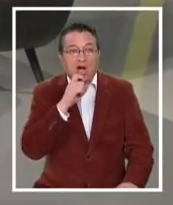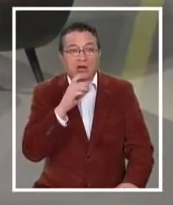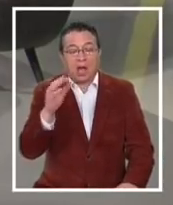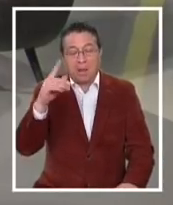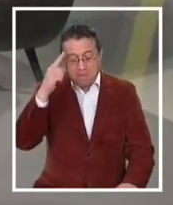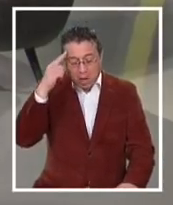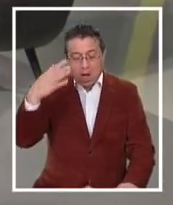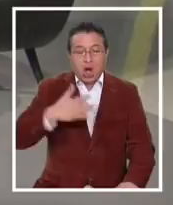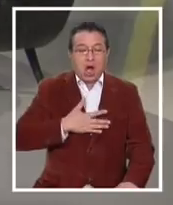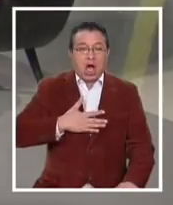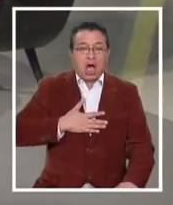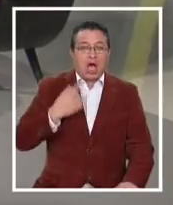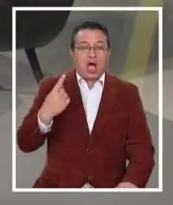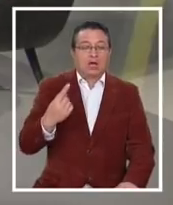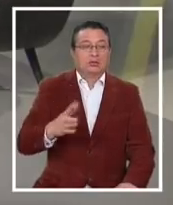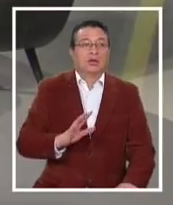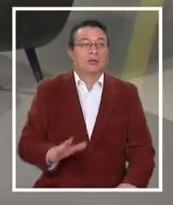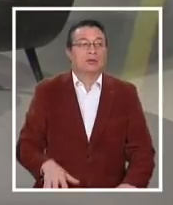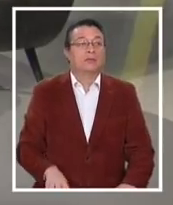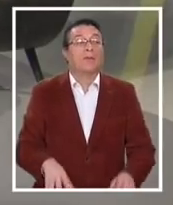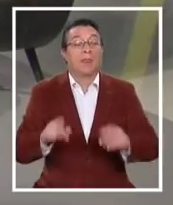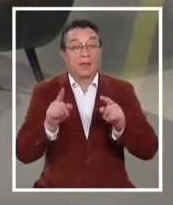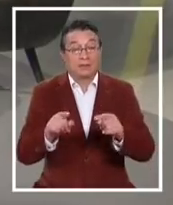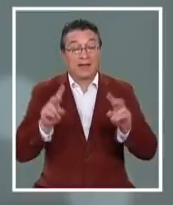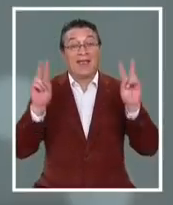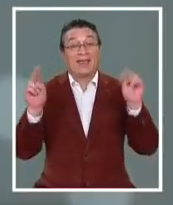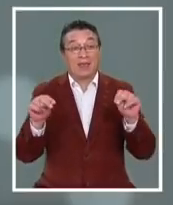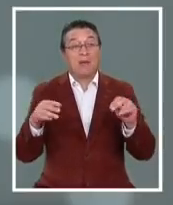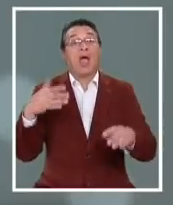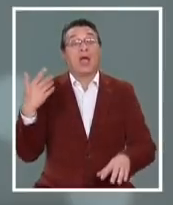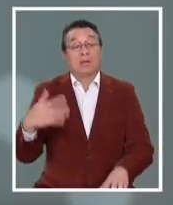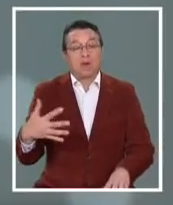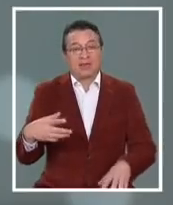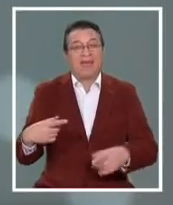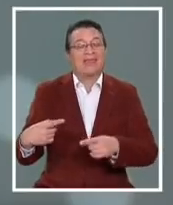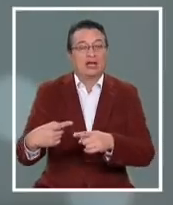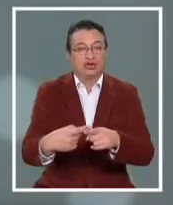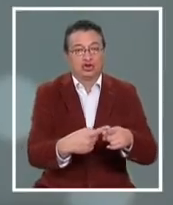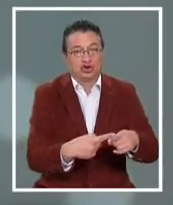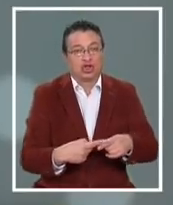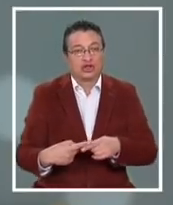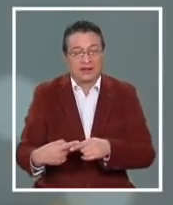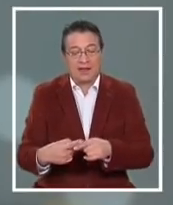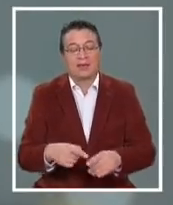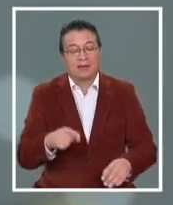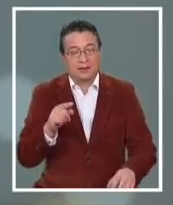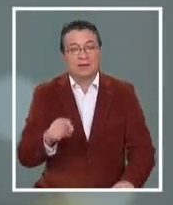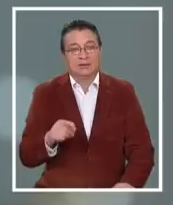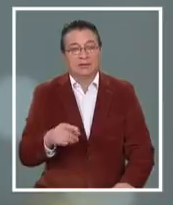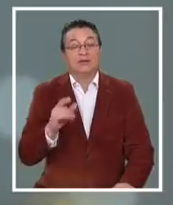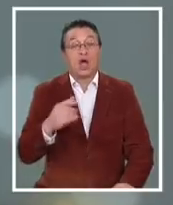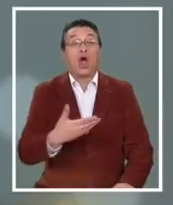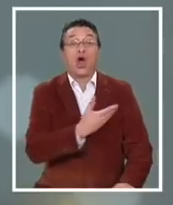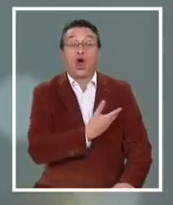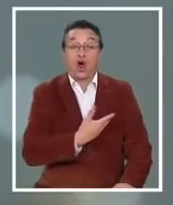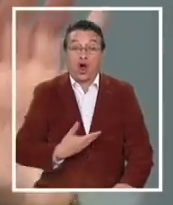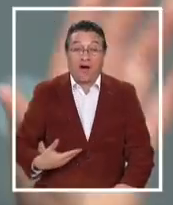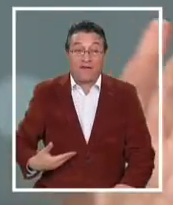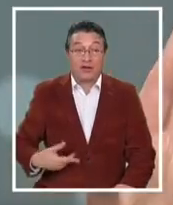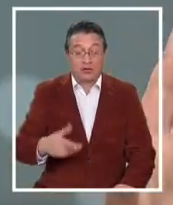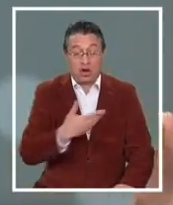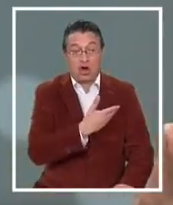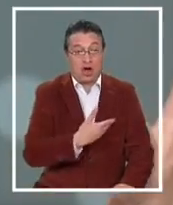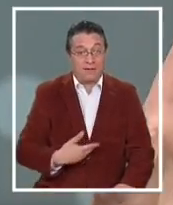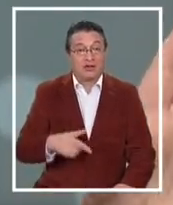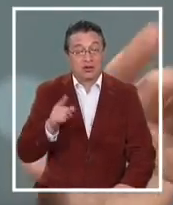mismo. Sí, es que yo creo que eso también es un tema importante como sociedad, que si el gobierno, los